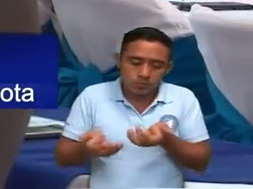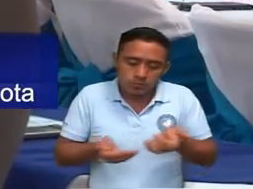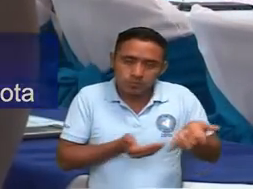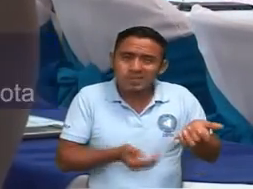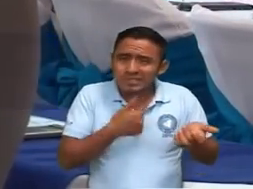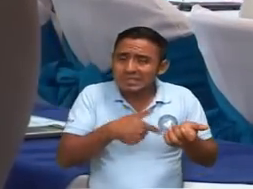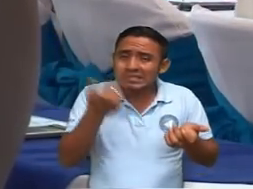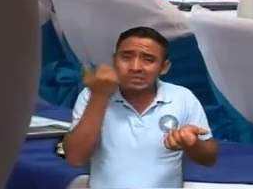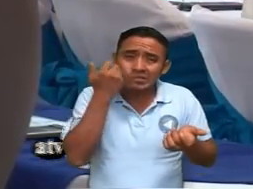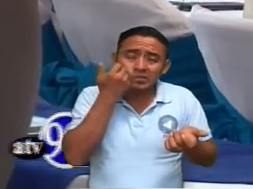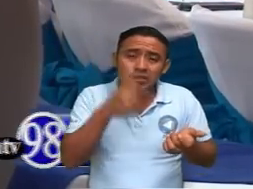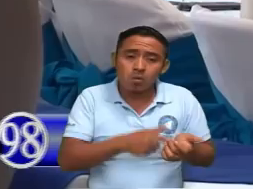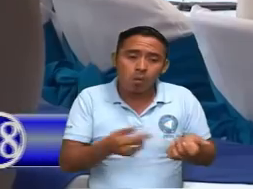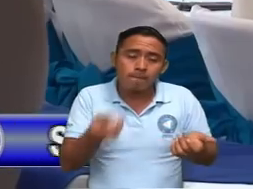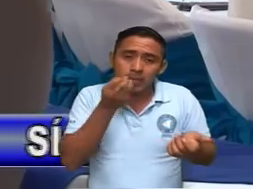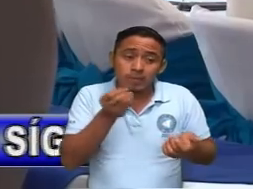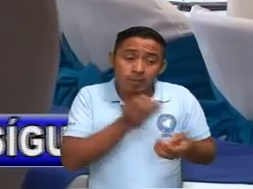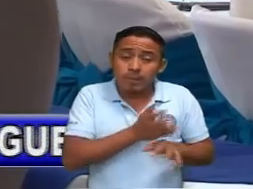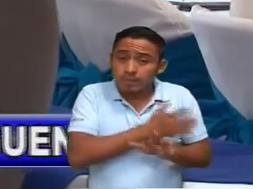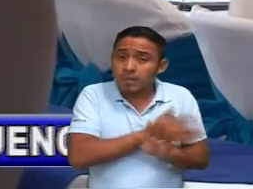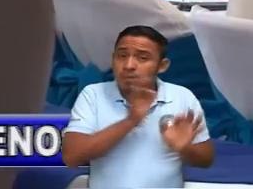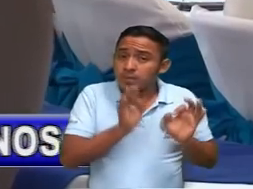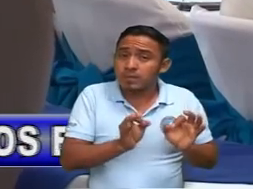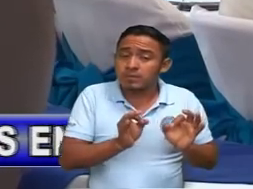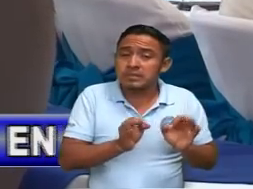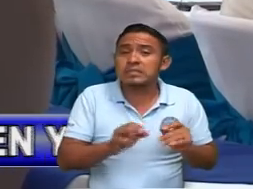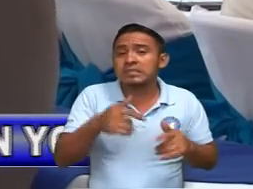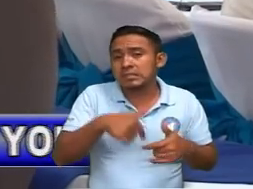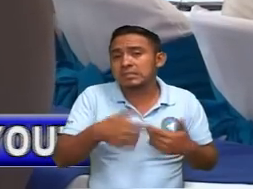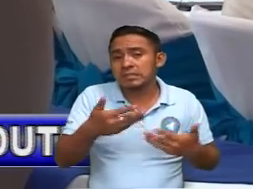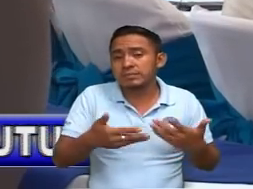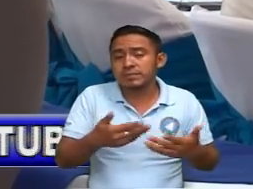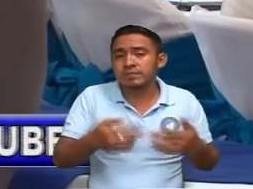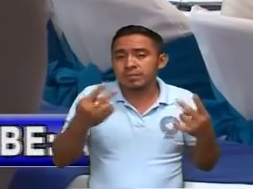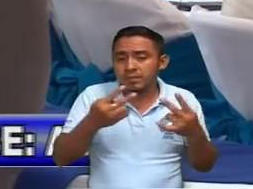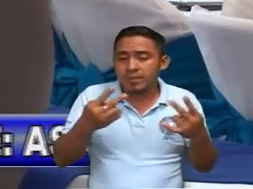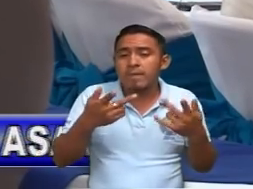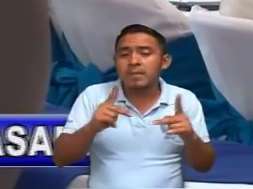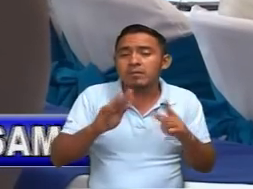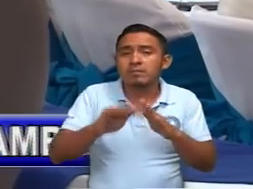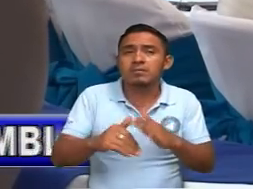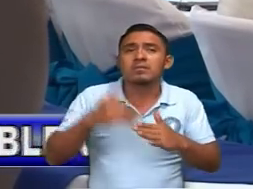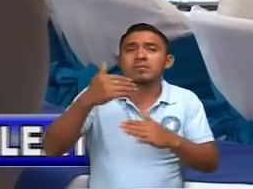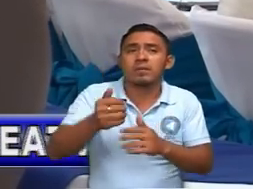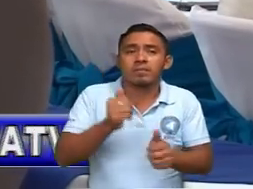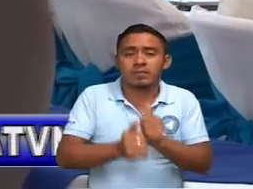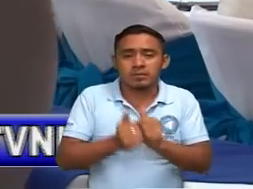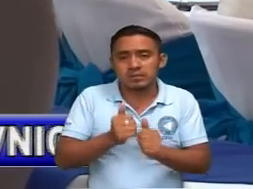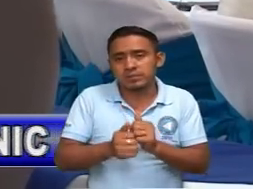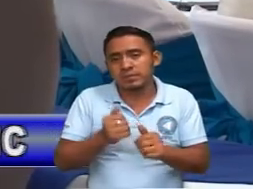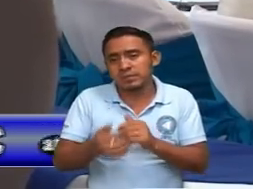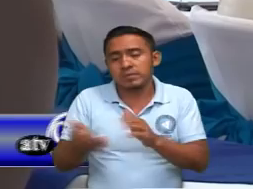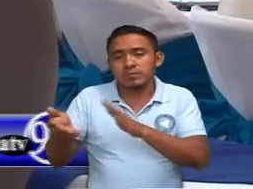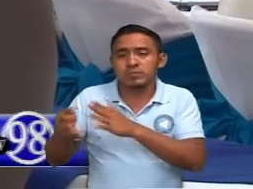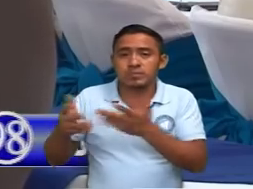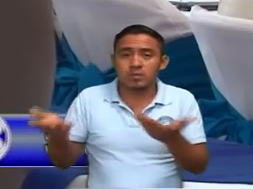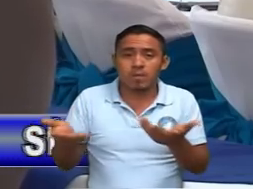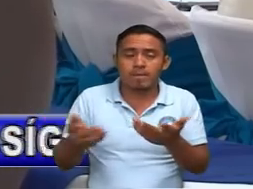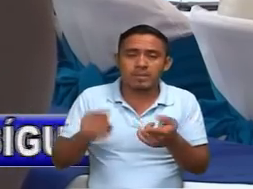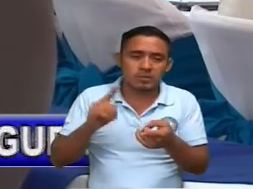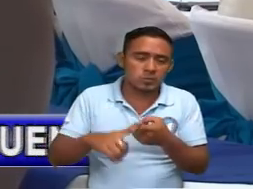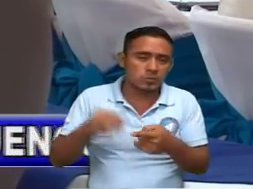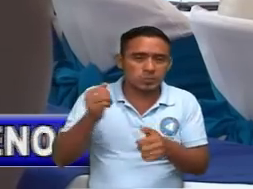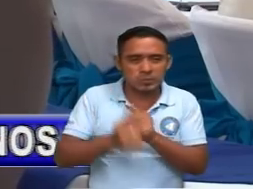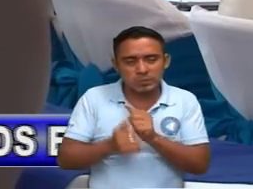gravemente enfermo con alimentación temprana, puede salir y vivir, pero puede haber mucha morbilidad desde el punto de vista